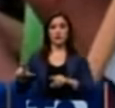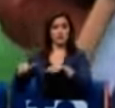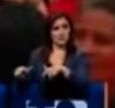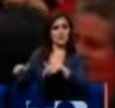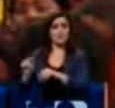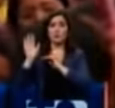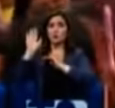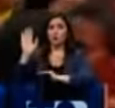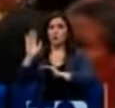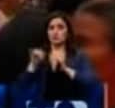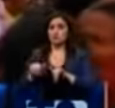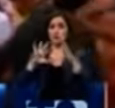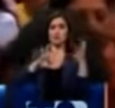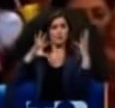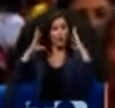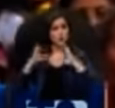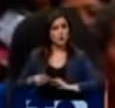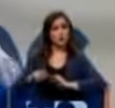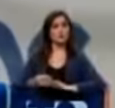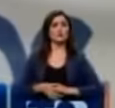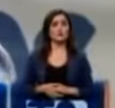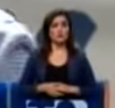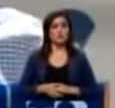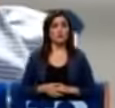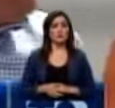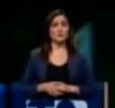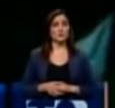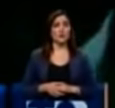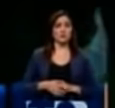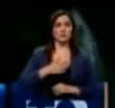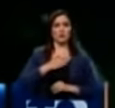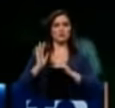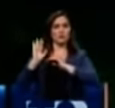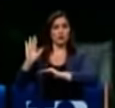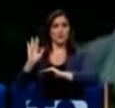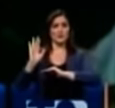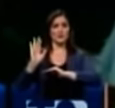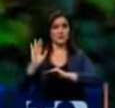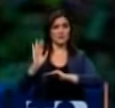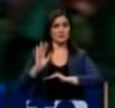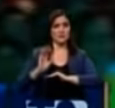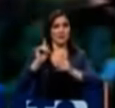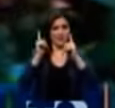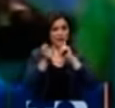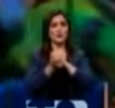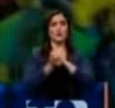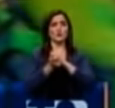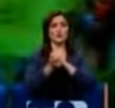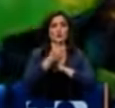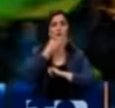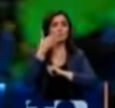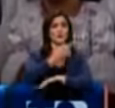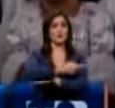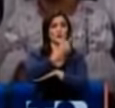oficialismo promete la continuidad de la revolución ciudadana, ambos dirigen sus promesas a la generación de cambios para lograr